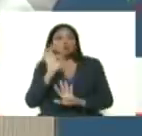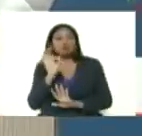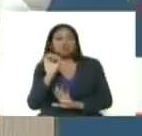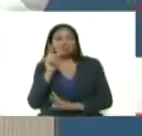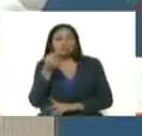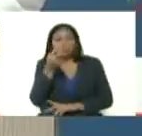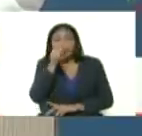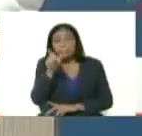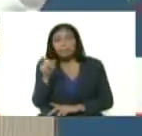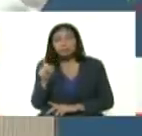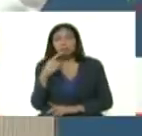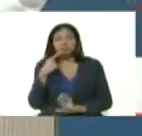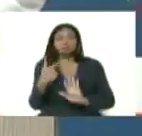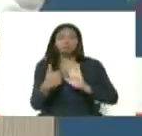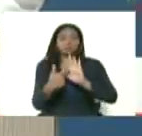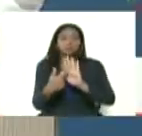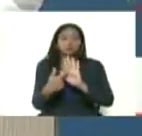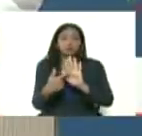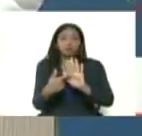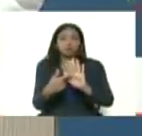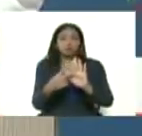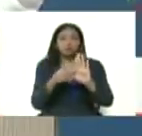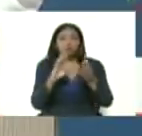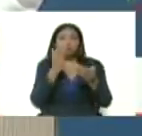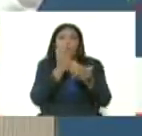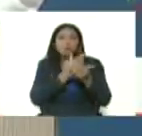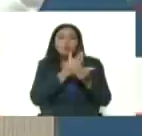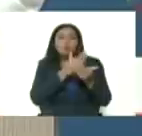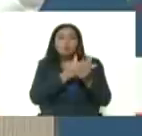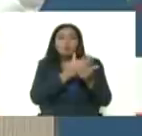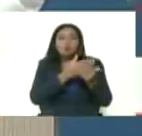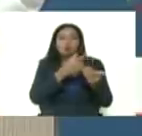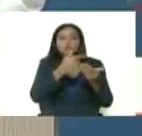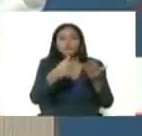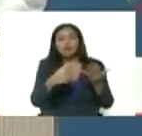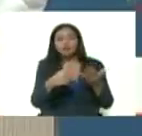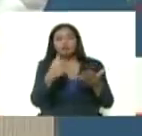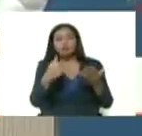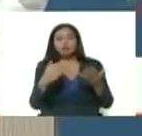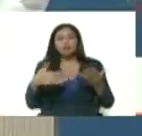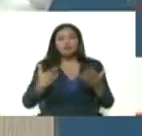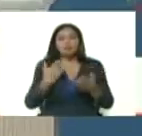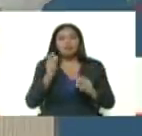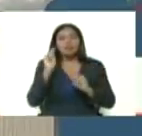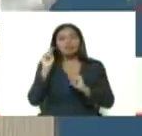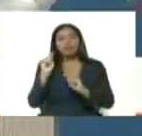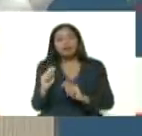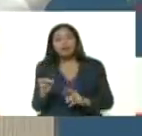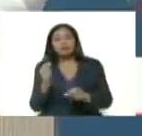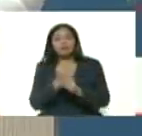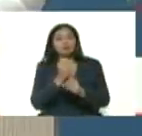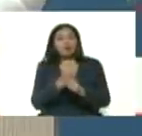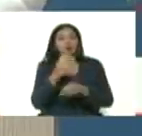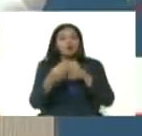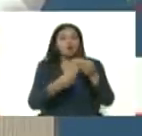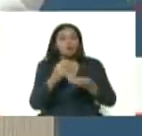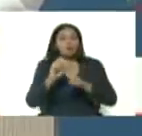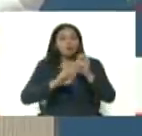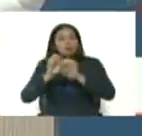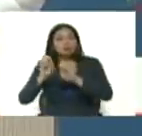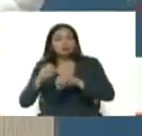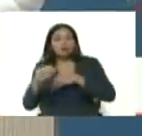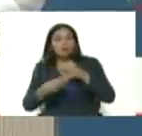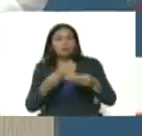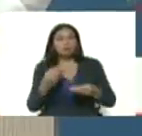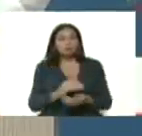9,9%. Se les presentó también un portafolio de los contenidos, de las tareas y trabajo y el tipo de evaluación que se realizaría,